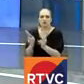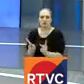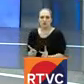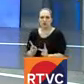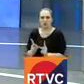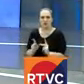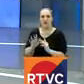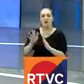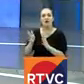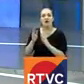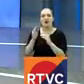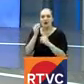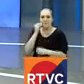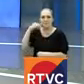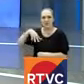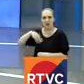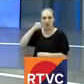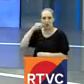inventó